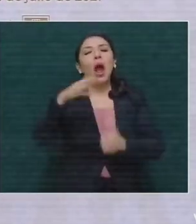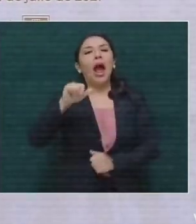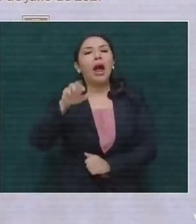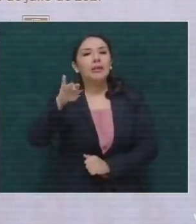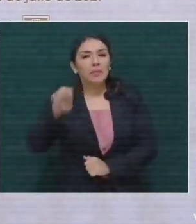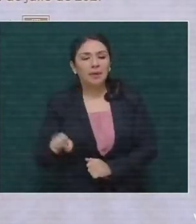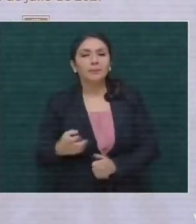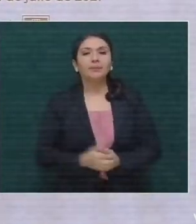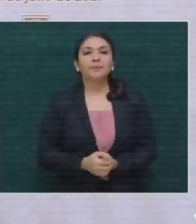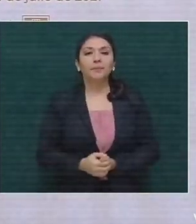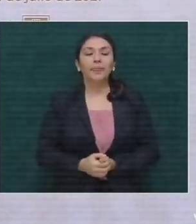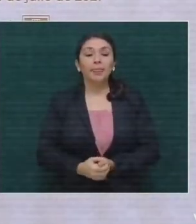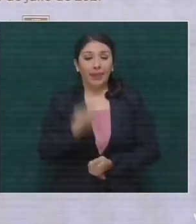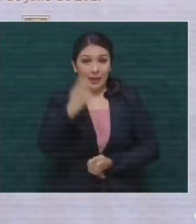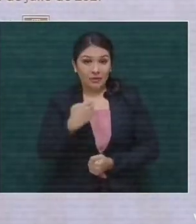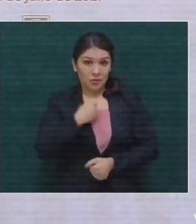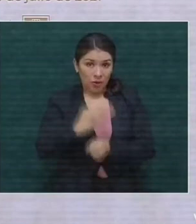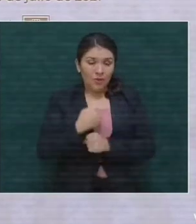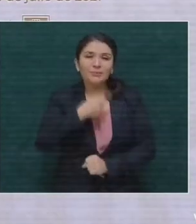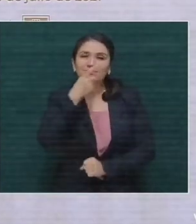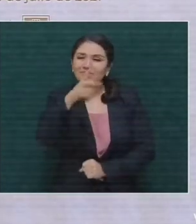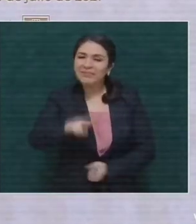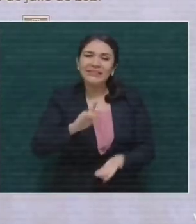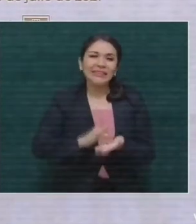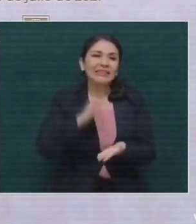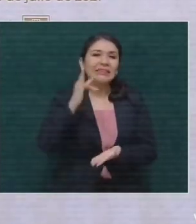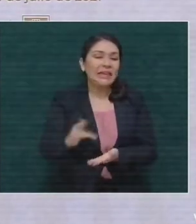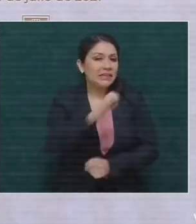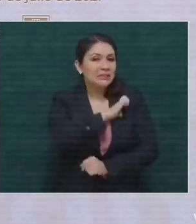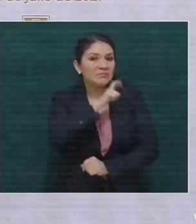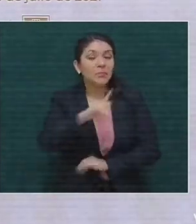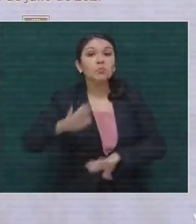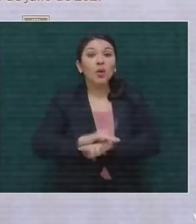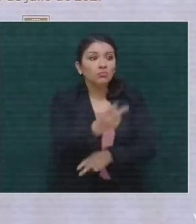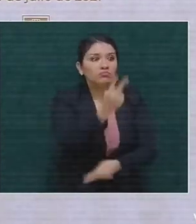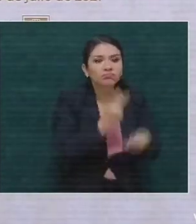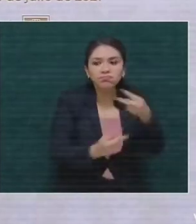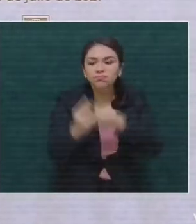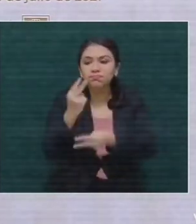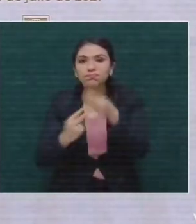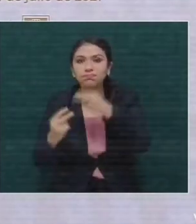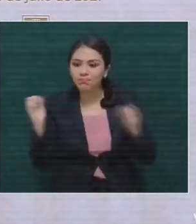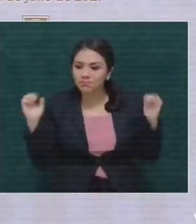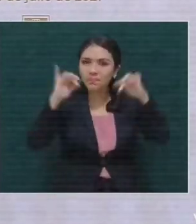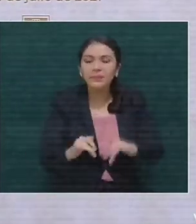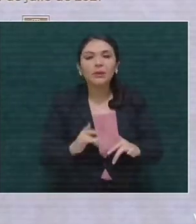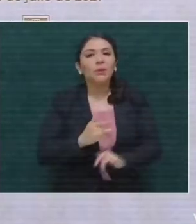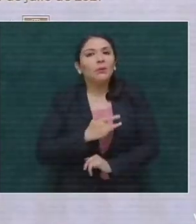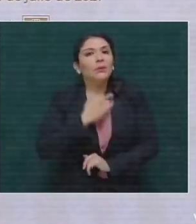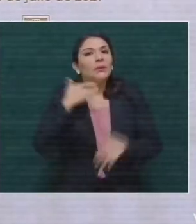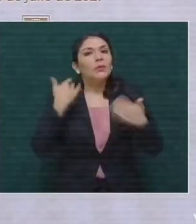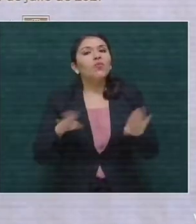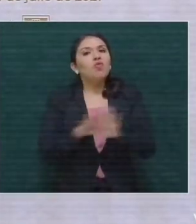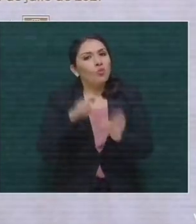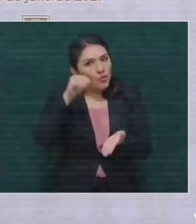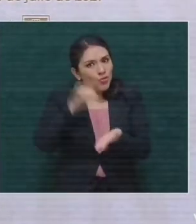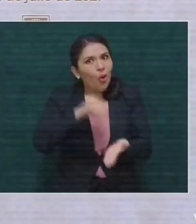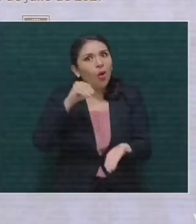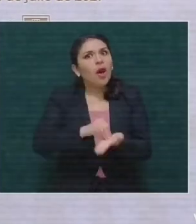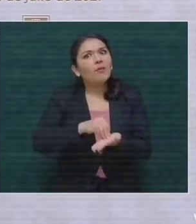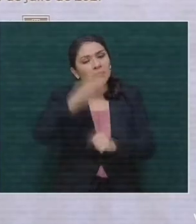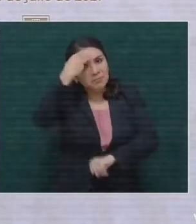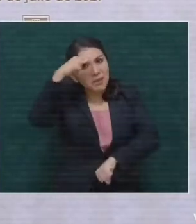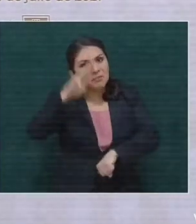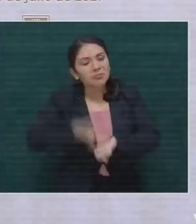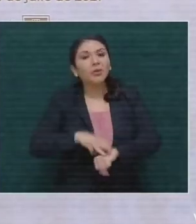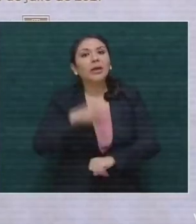no se convierte en candidato de Morena a la presidencia de México, el futuro diplomático podría ser presidente de